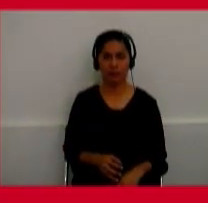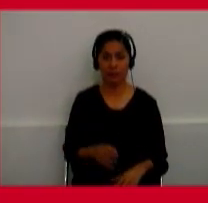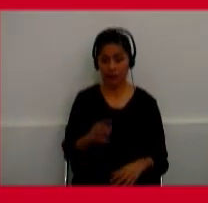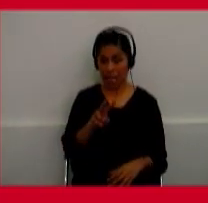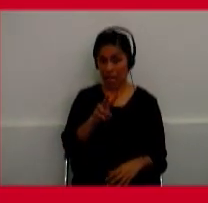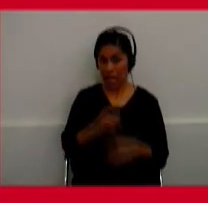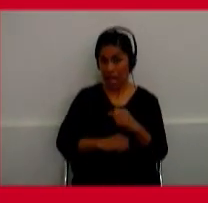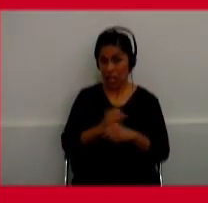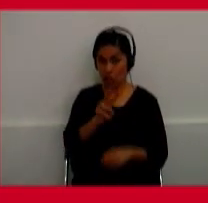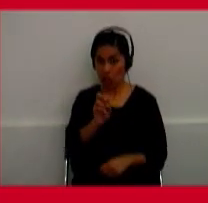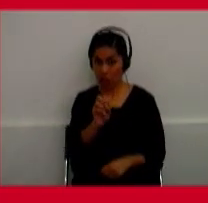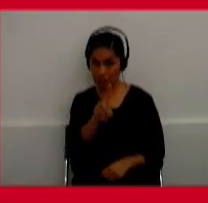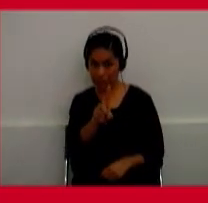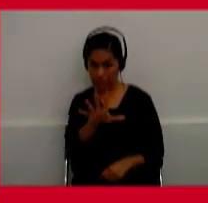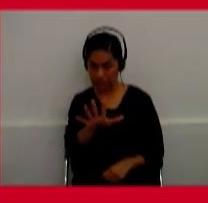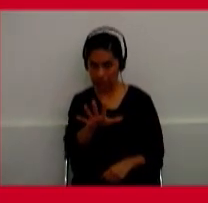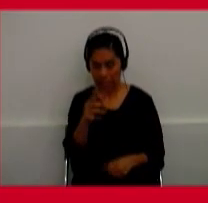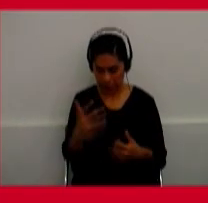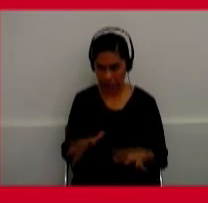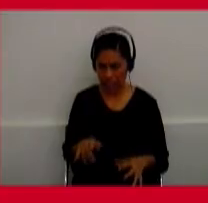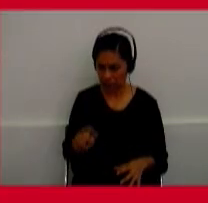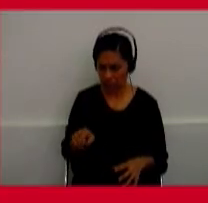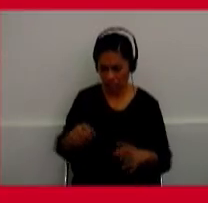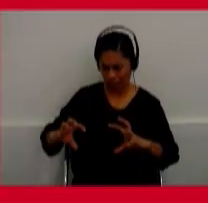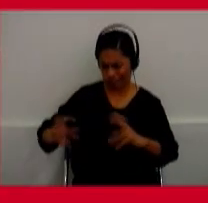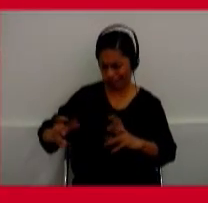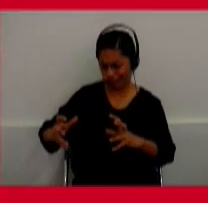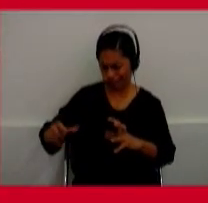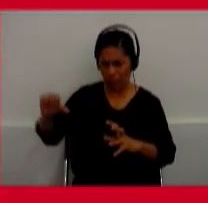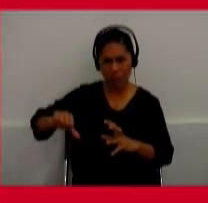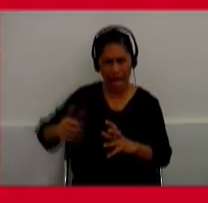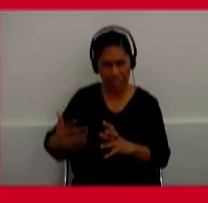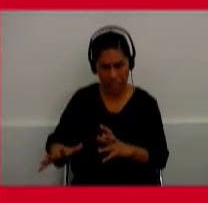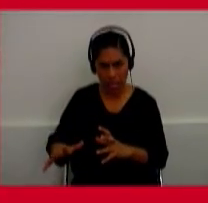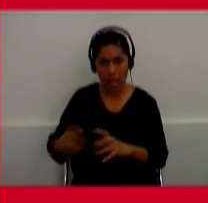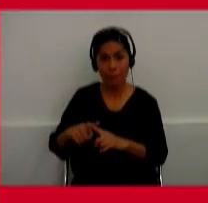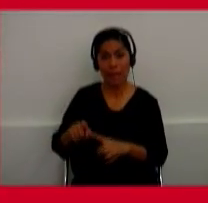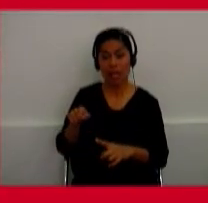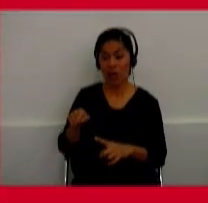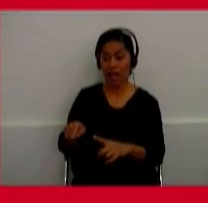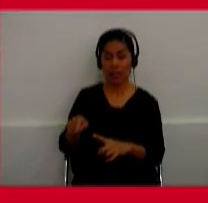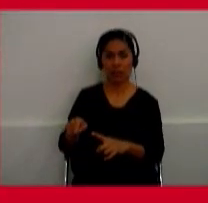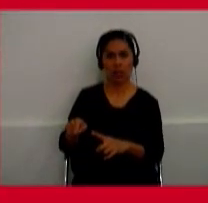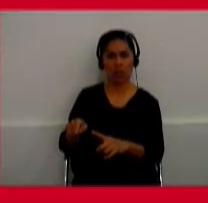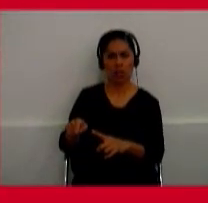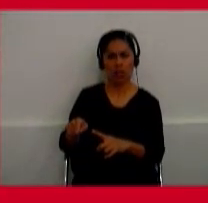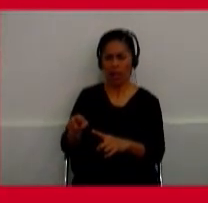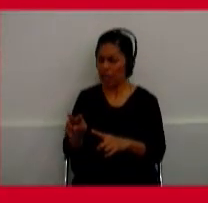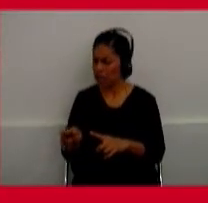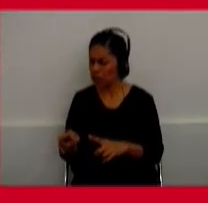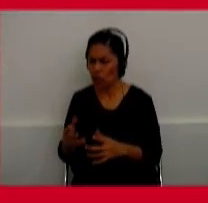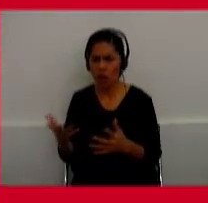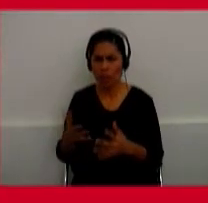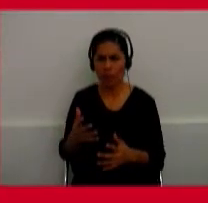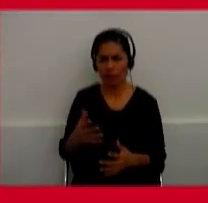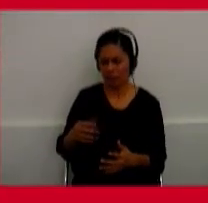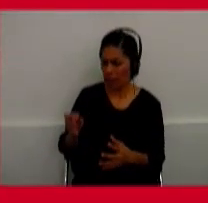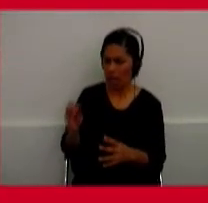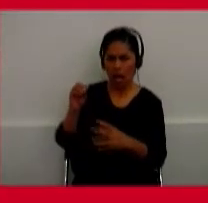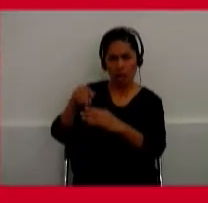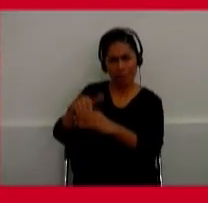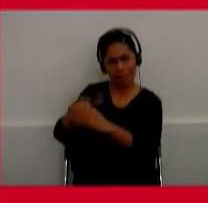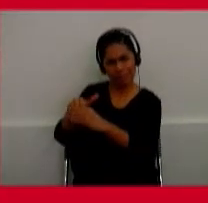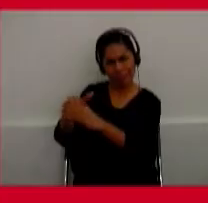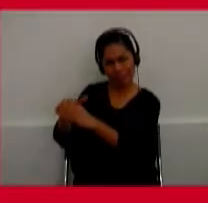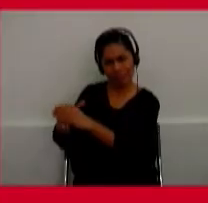en el 2015 habíamos encontrado el mismo modo de falla, pero habíamos encontrado valores de plomo y estaño acumulados muy altos.